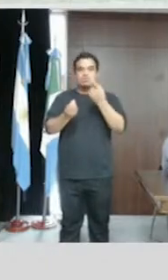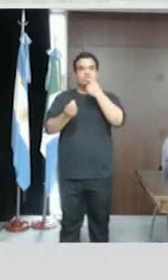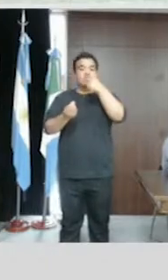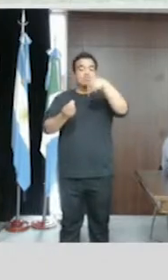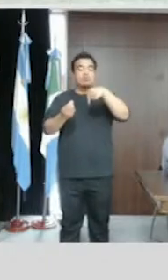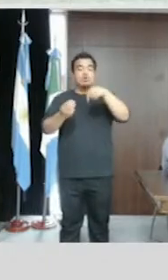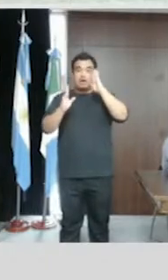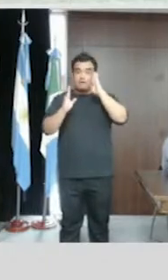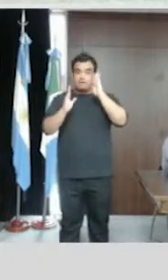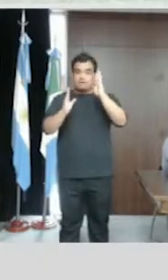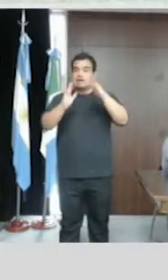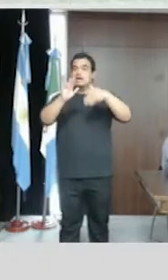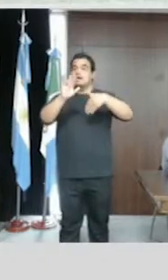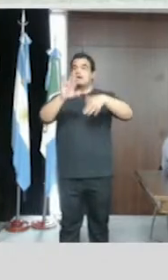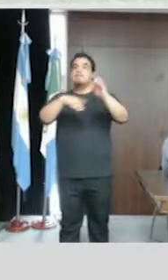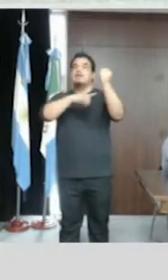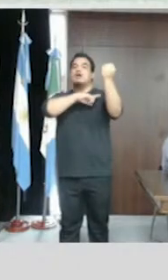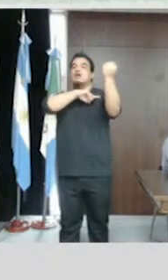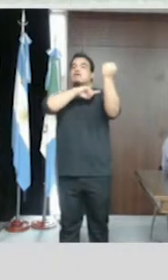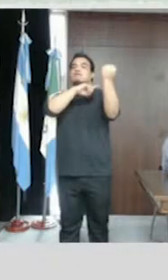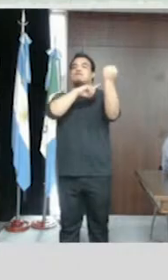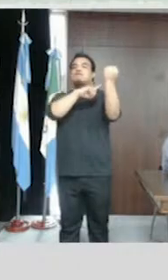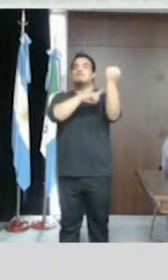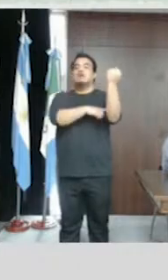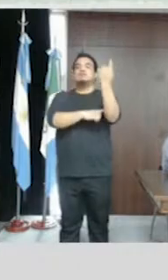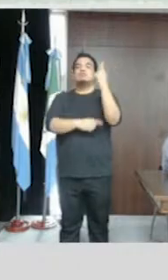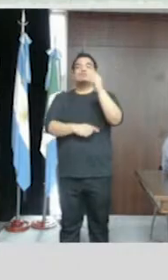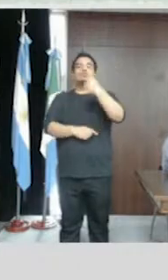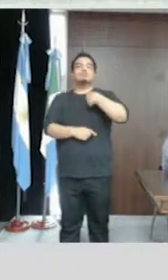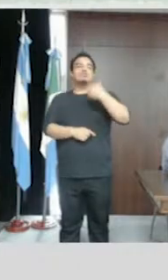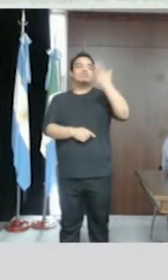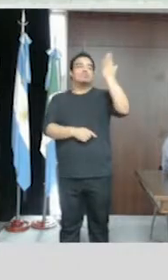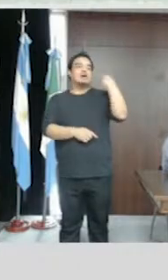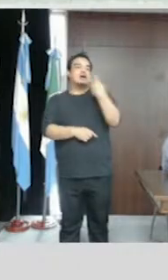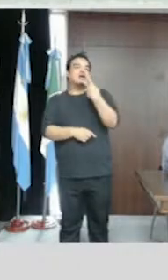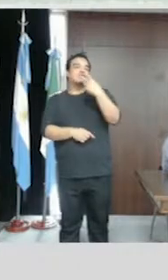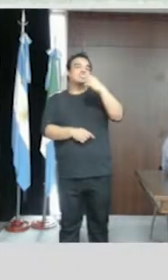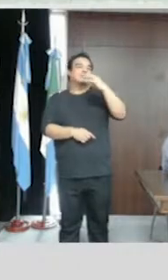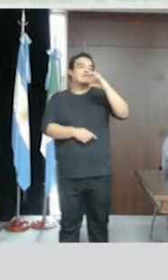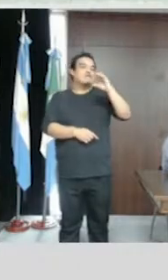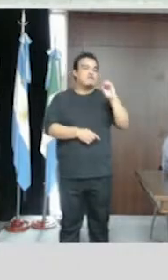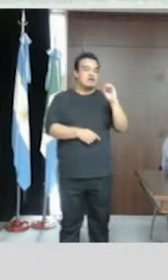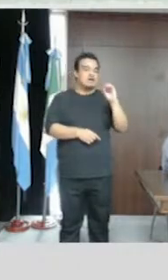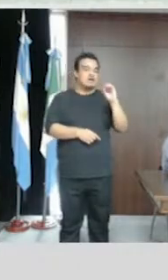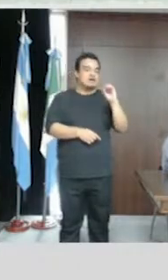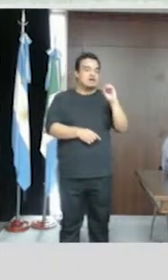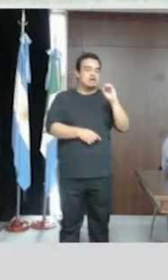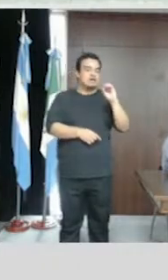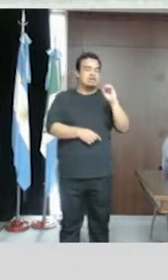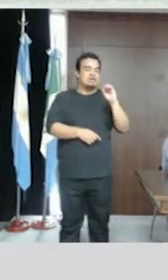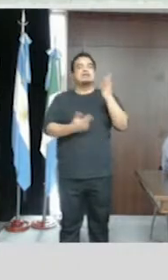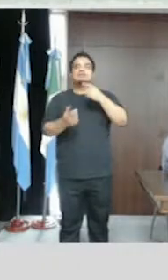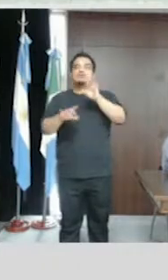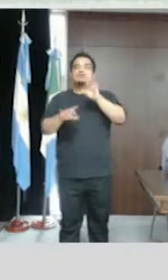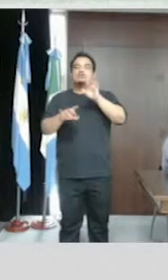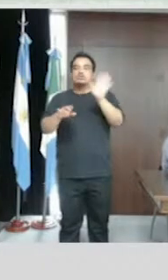fuerza. Hace 20 años, cuando hacía la maestría, nos decían, los viejos pueden hacer todo menos fuerza. Y llegó un momento que me planteaba, pero